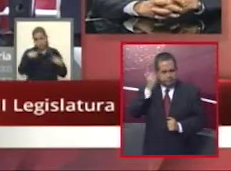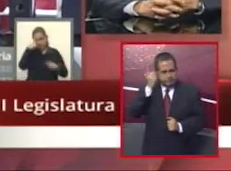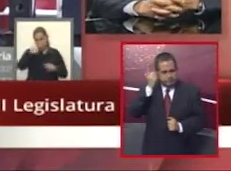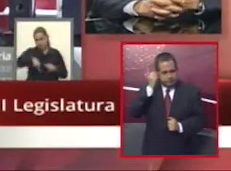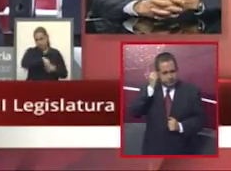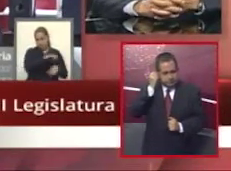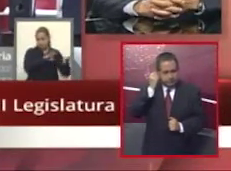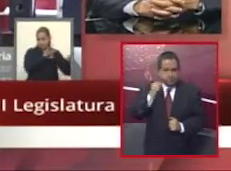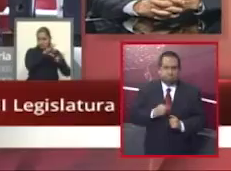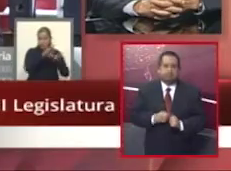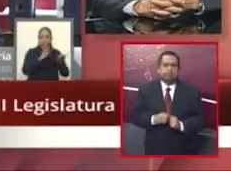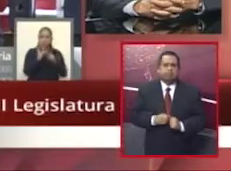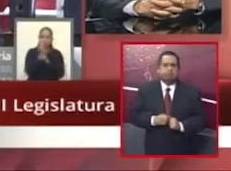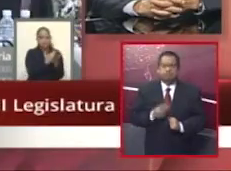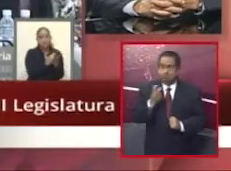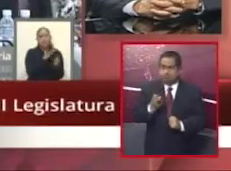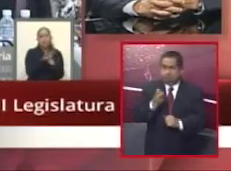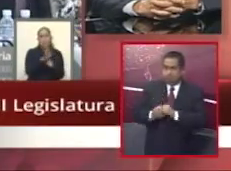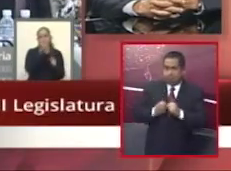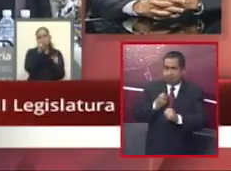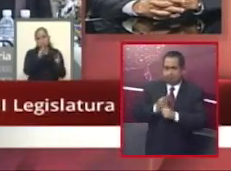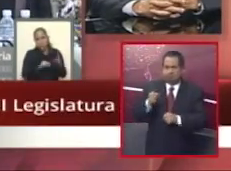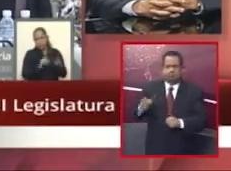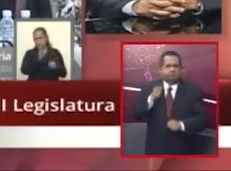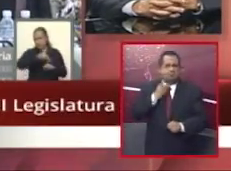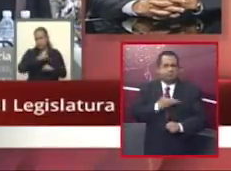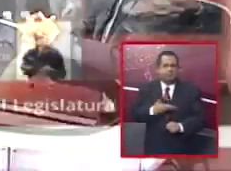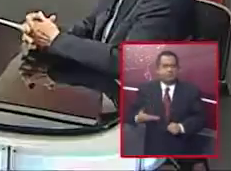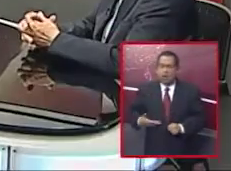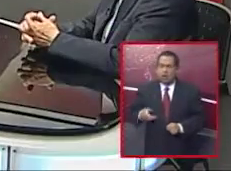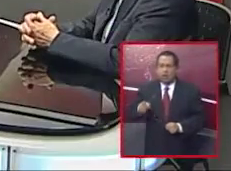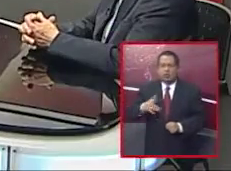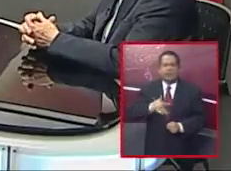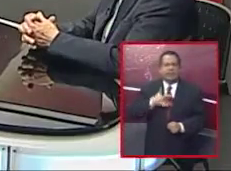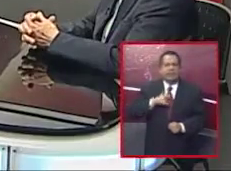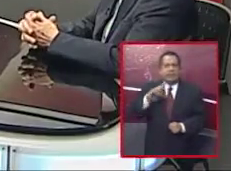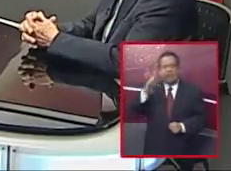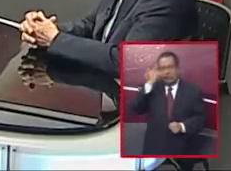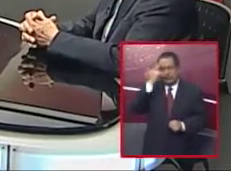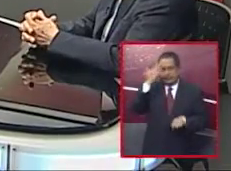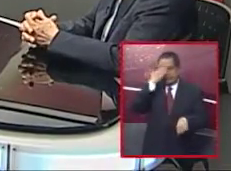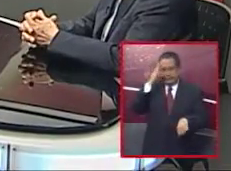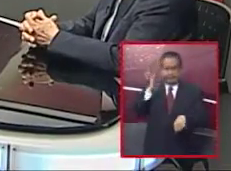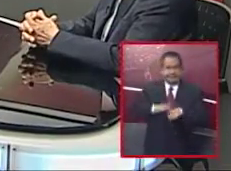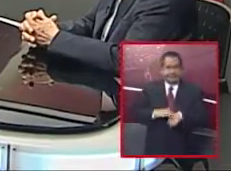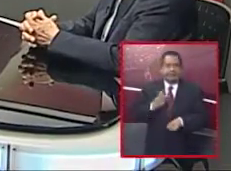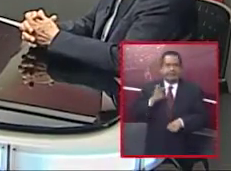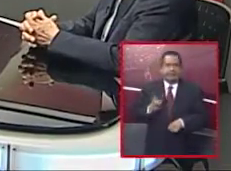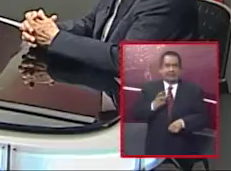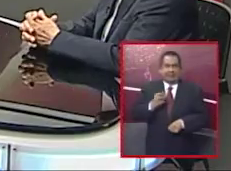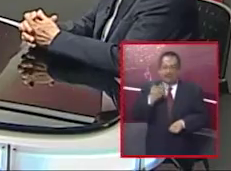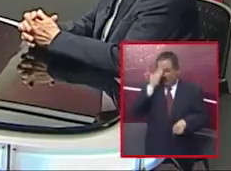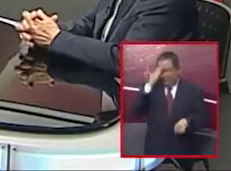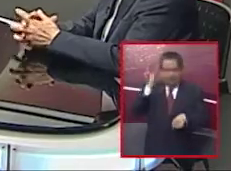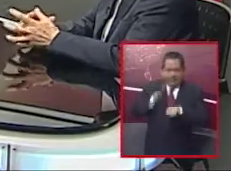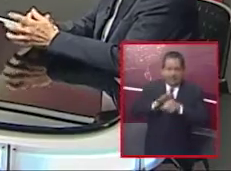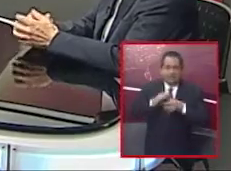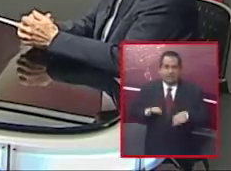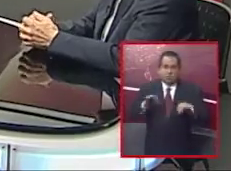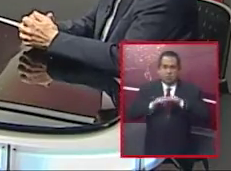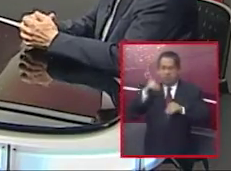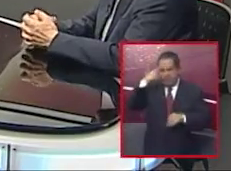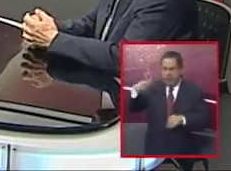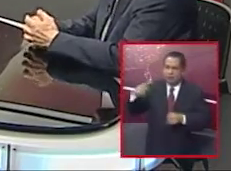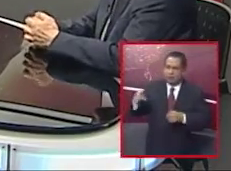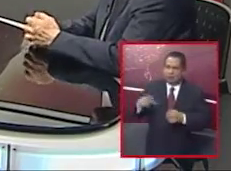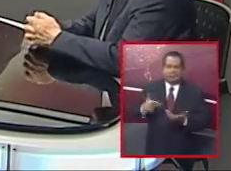este año, diputado presidente, ¿cuál es el momento que más recuerda que le va a dejar, pues sin duda, el recuerdo de la